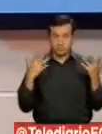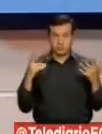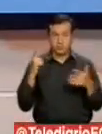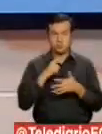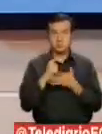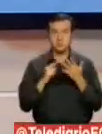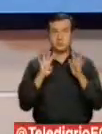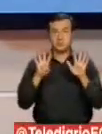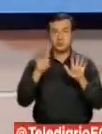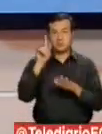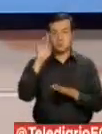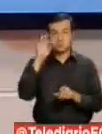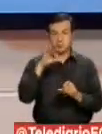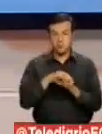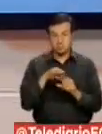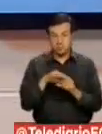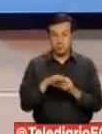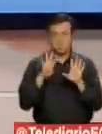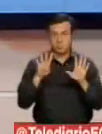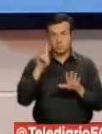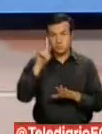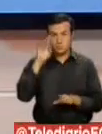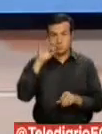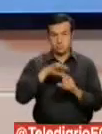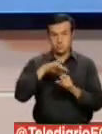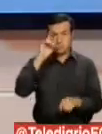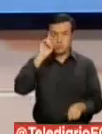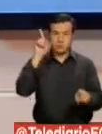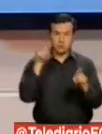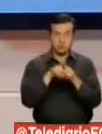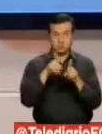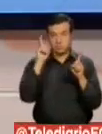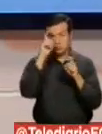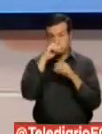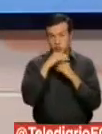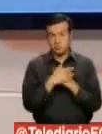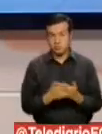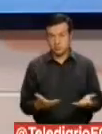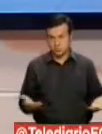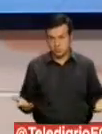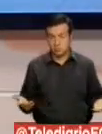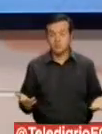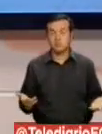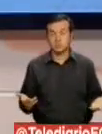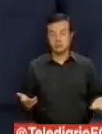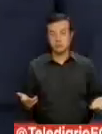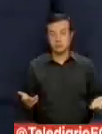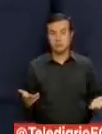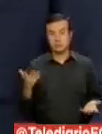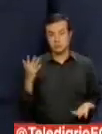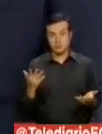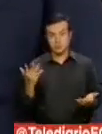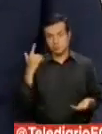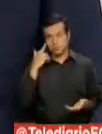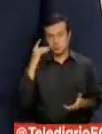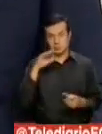necesita 91 votos. Y llegar a consensos, para eso es difícil. Es decir, es probable que no se alcancen los 91 votos.